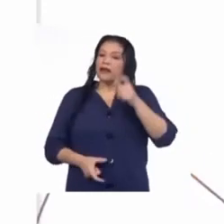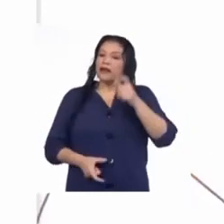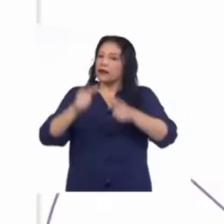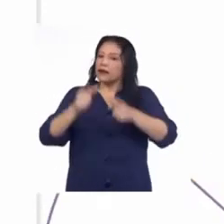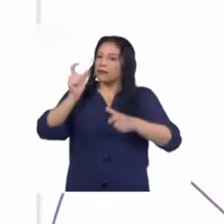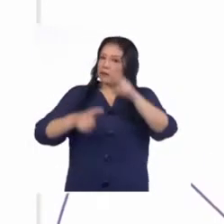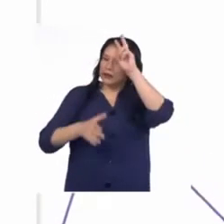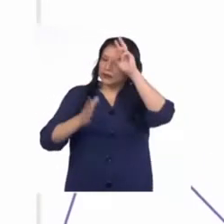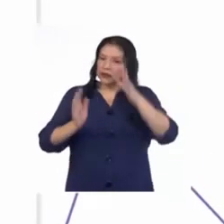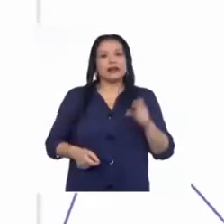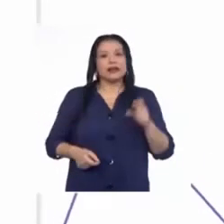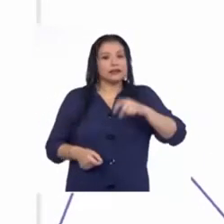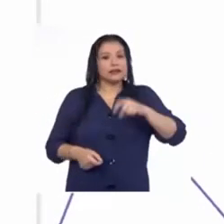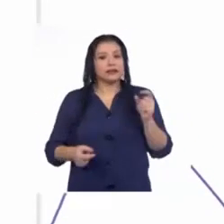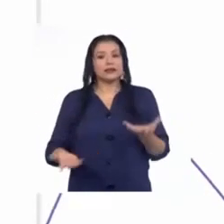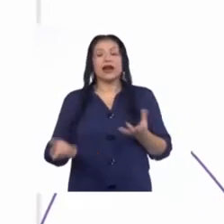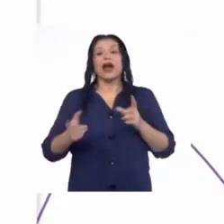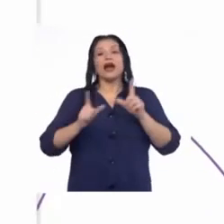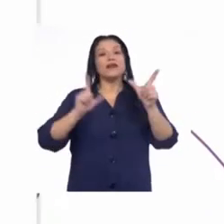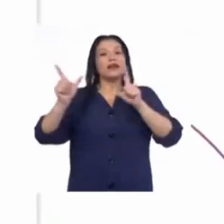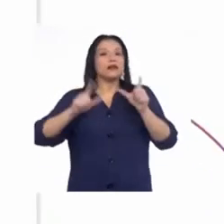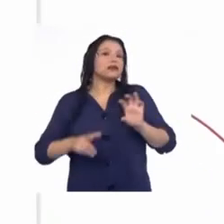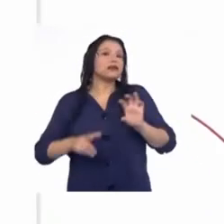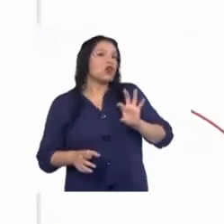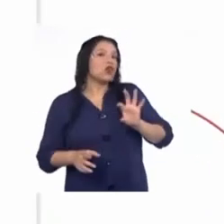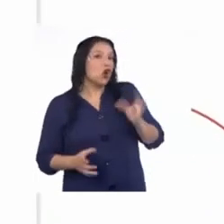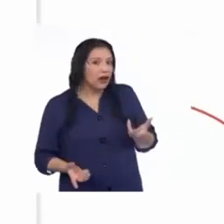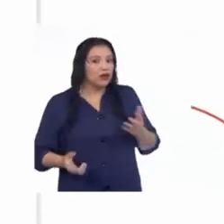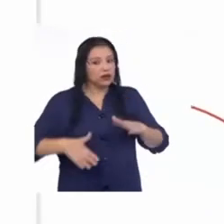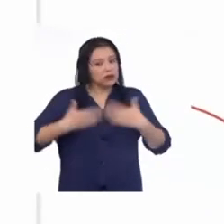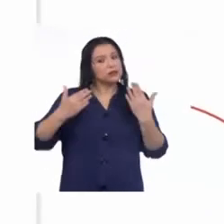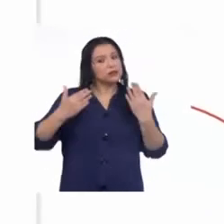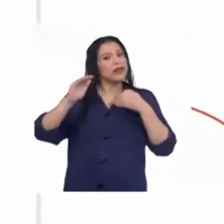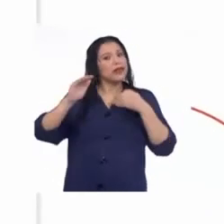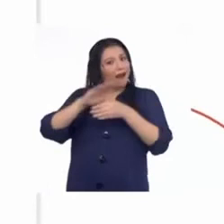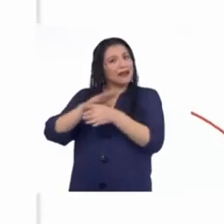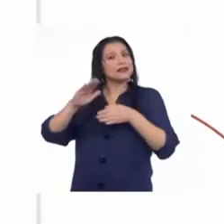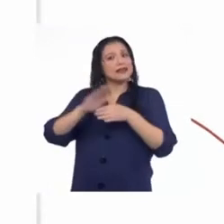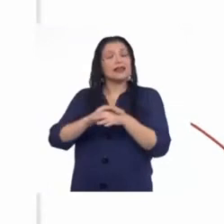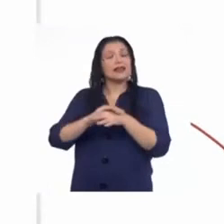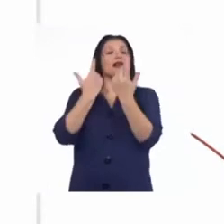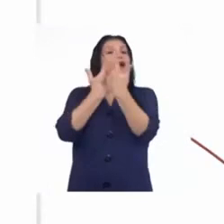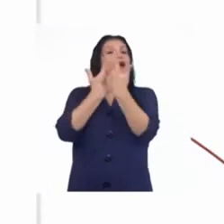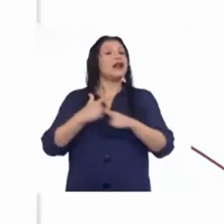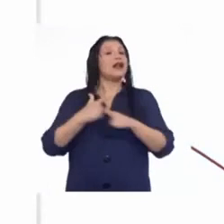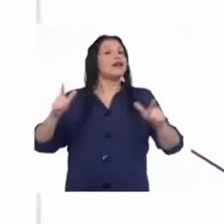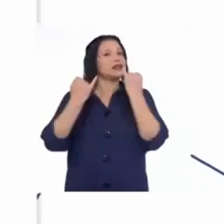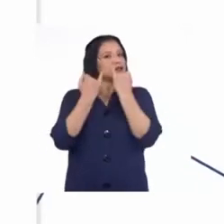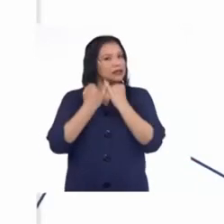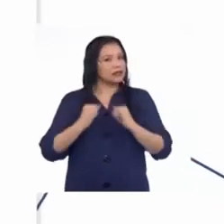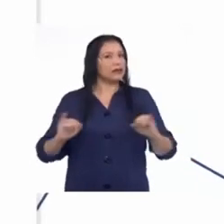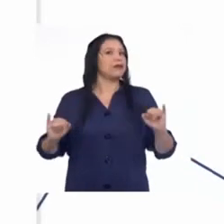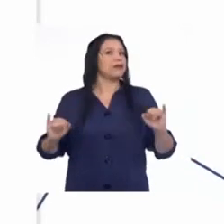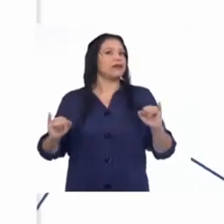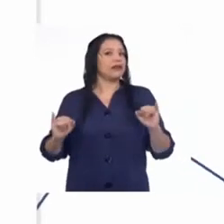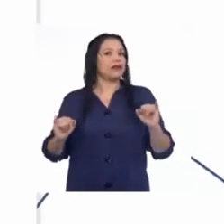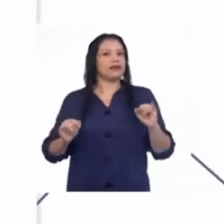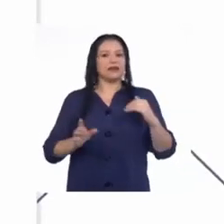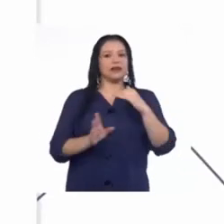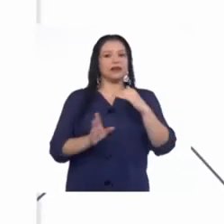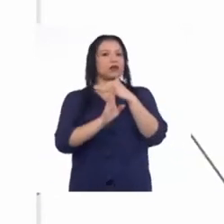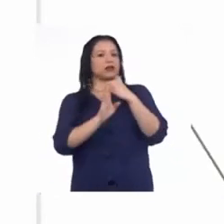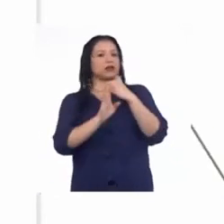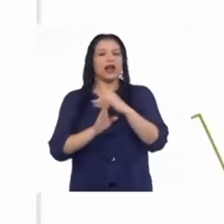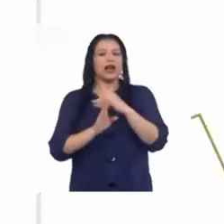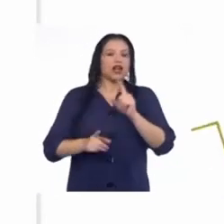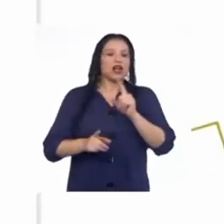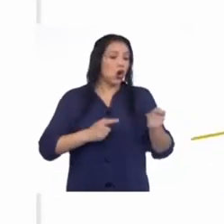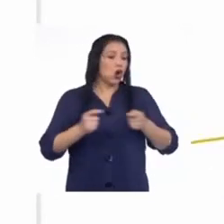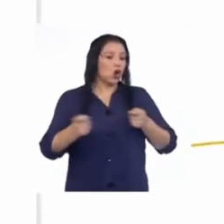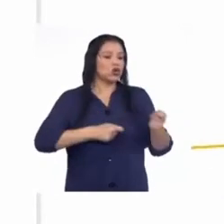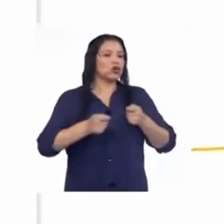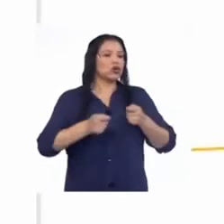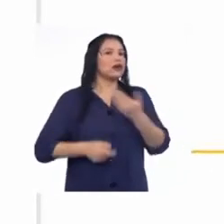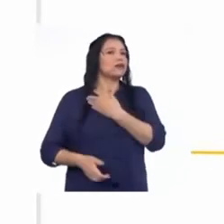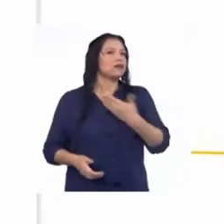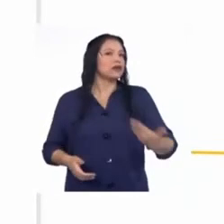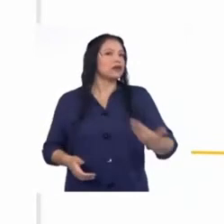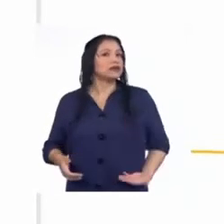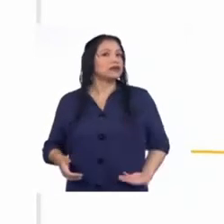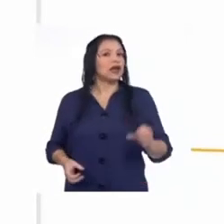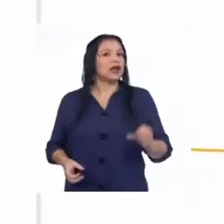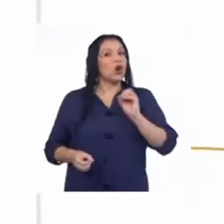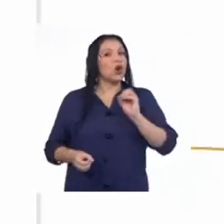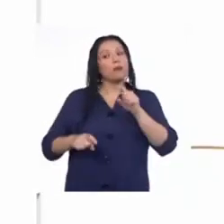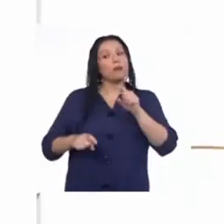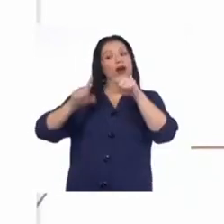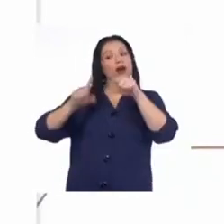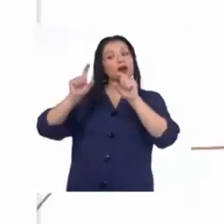Requiere unos medios de comunicación a los que se tenga acceso, que sean libres, independientes y neutrales, no controlados por el Estado o